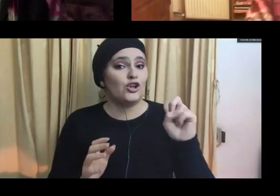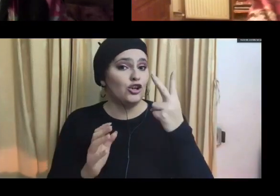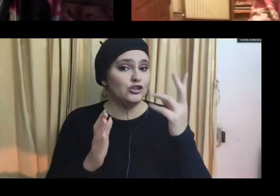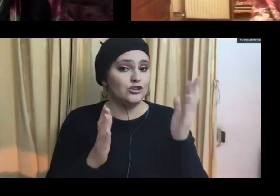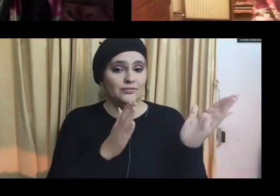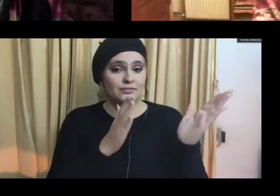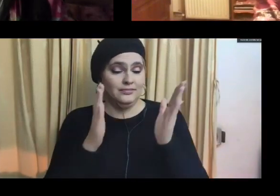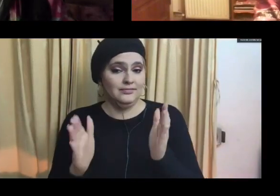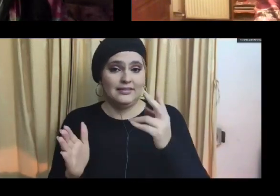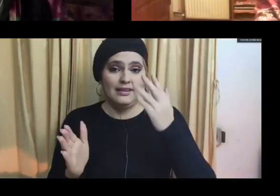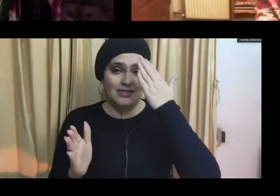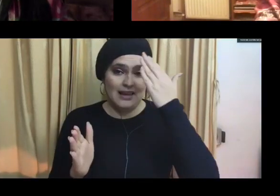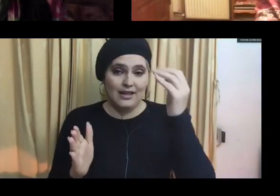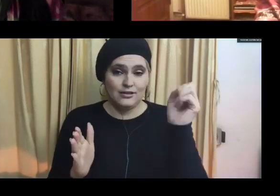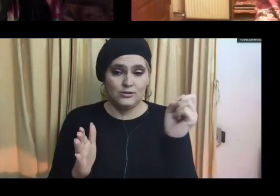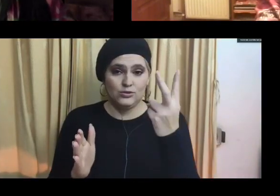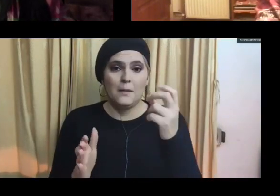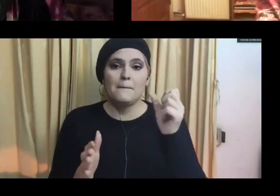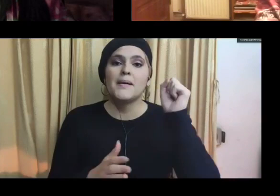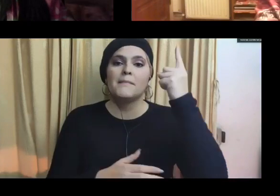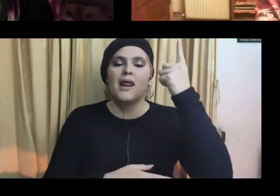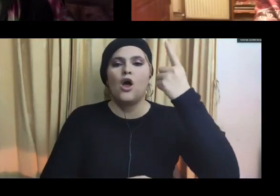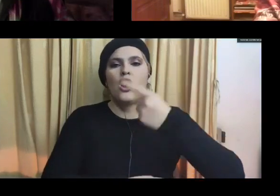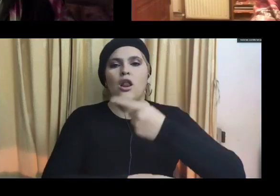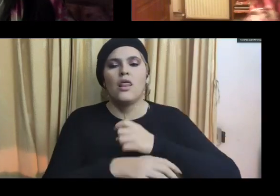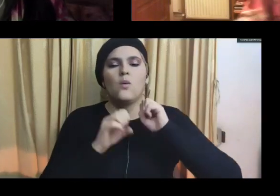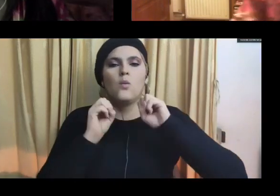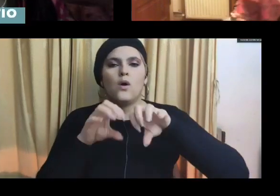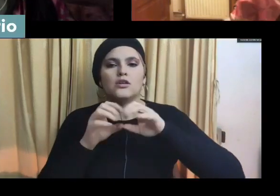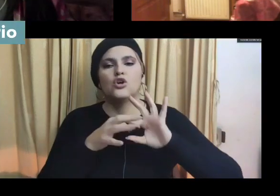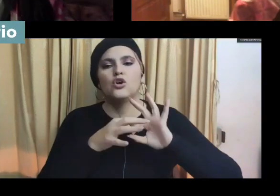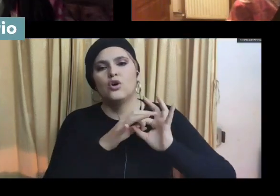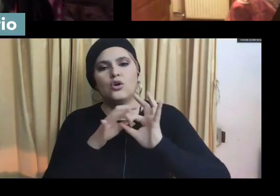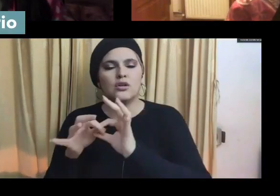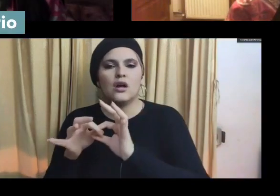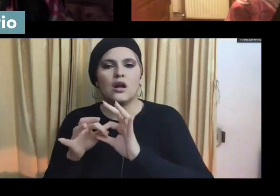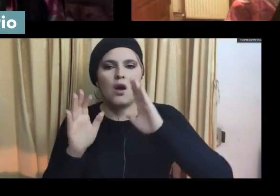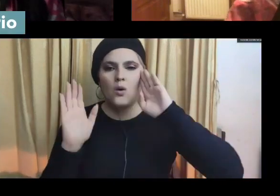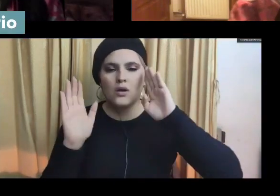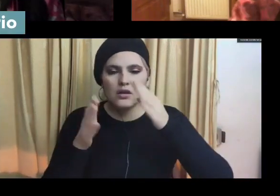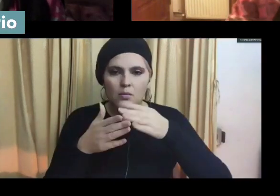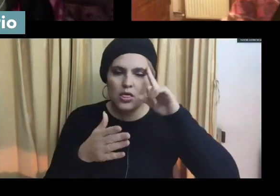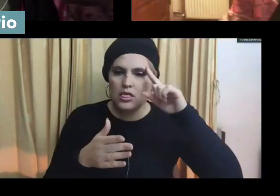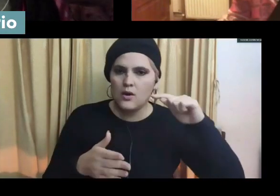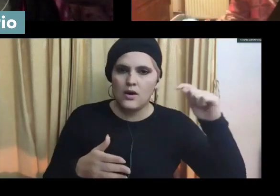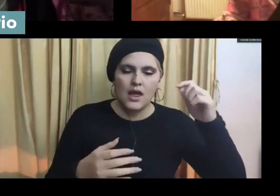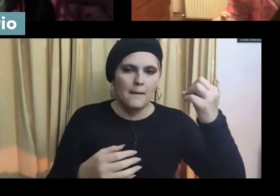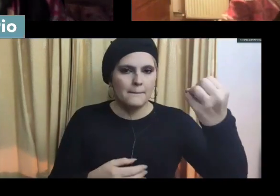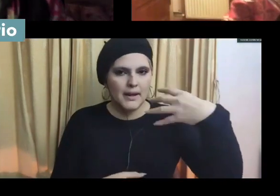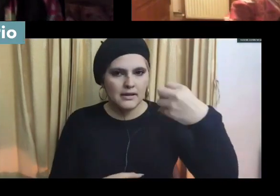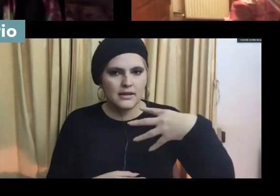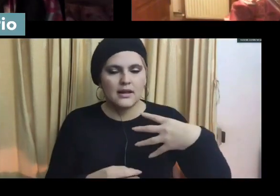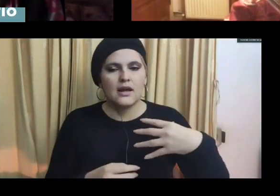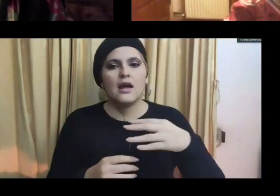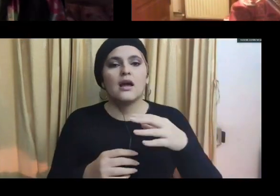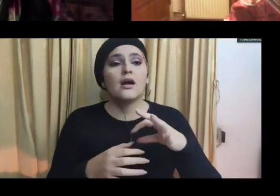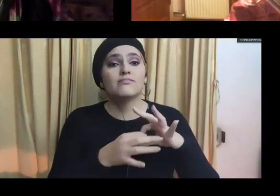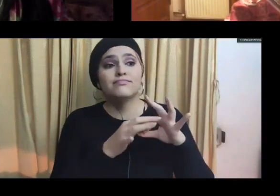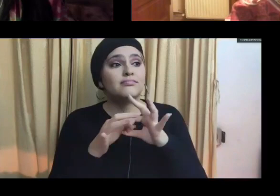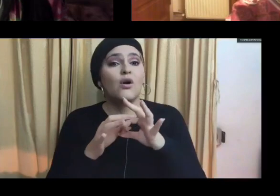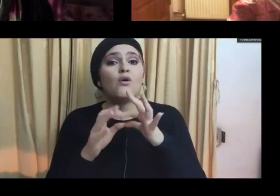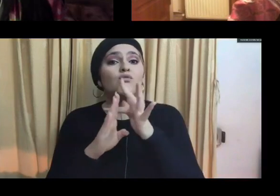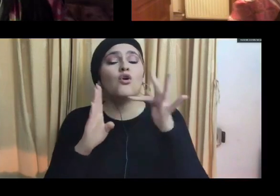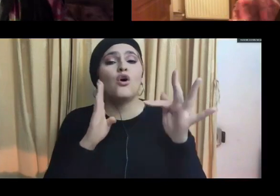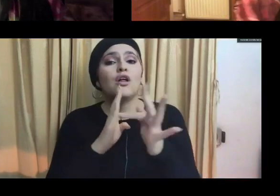2 de la primera jornada de educación continua en autismo de la teoría a la práctica, organizada por Fundación FUAN. Acabamos de escuchar